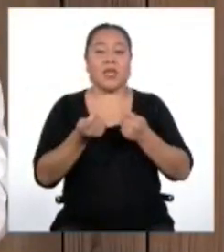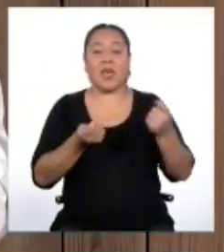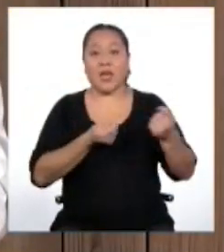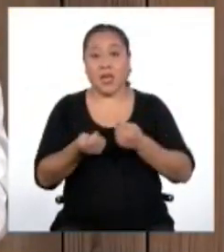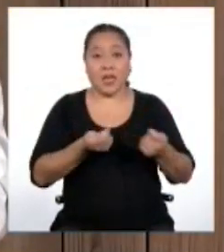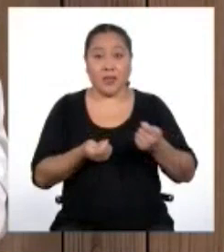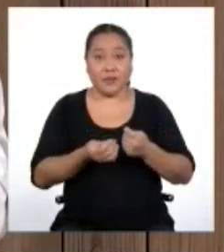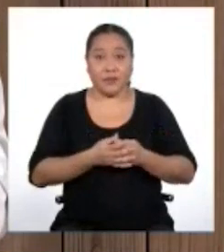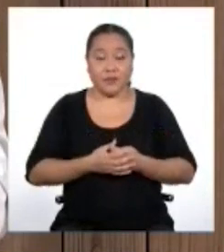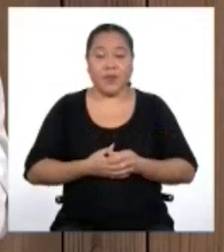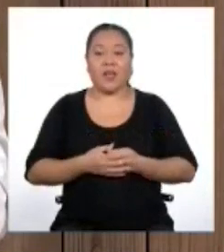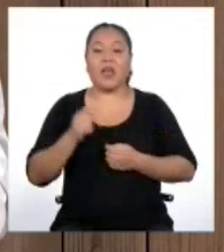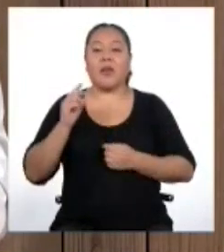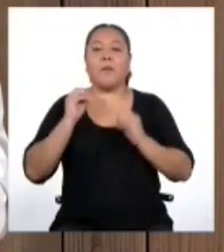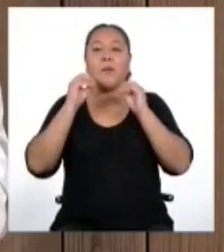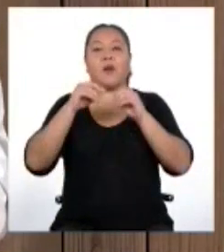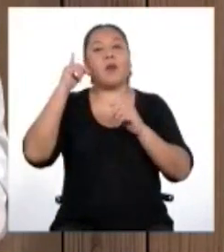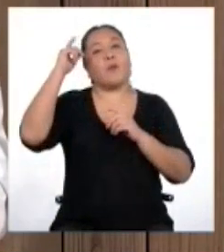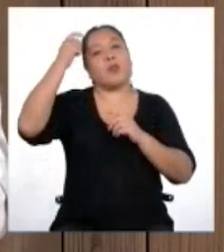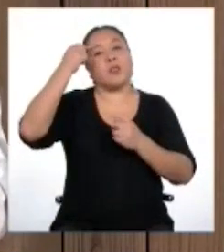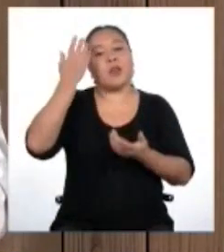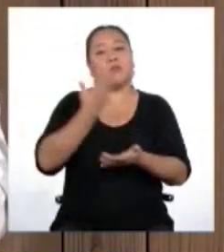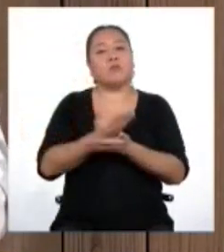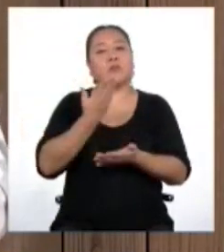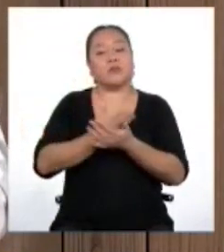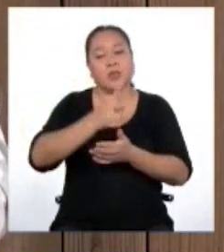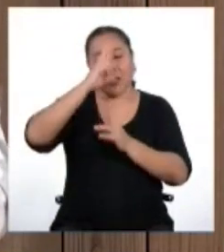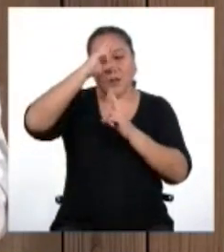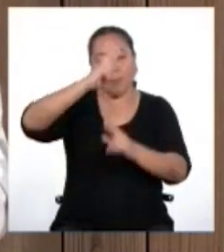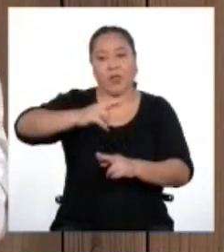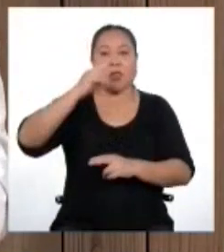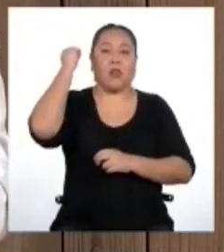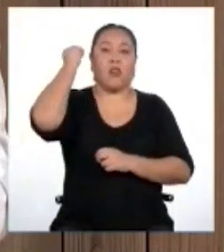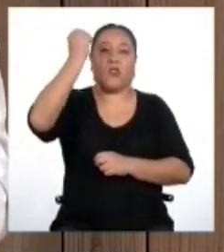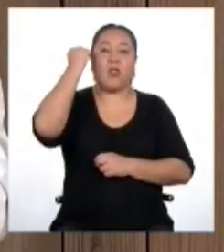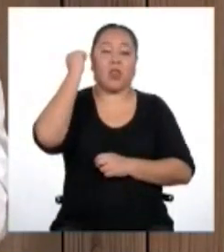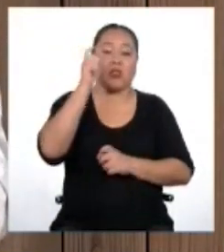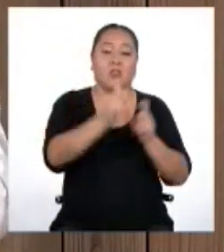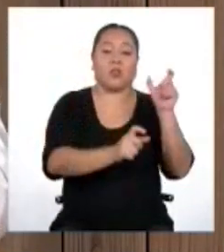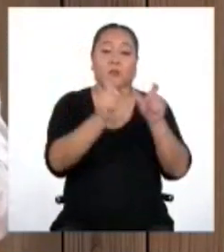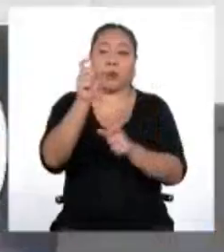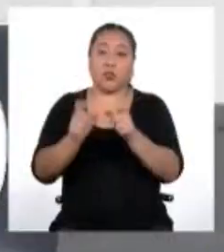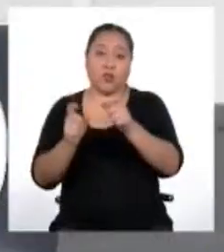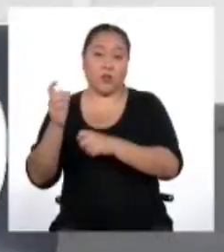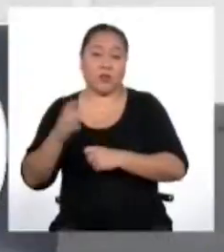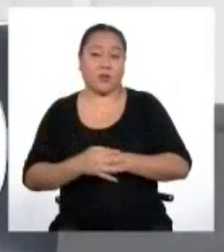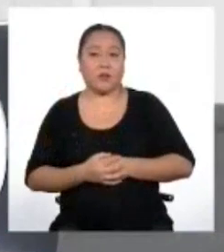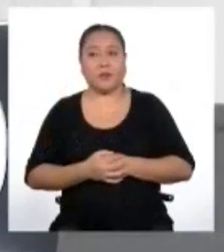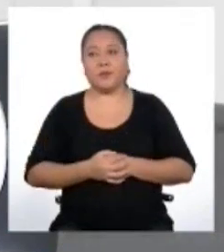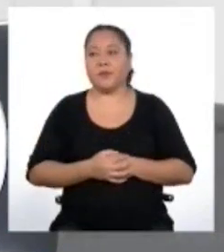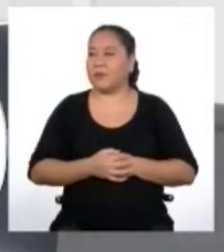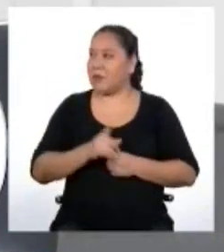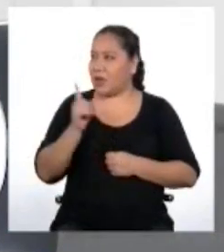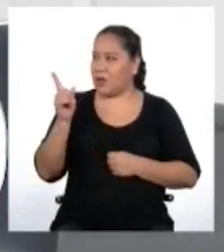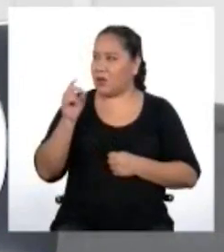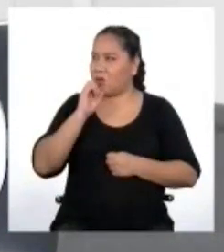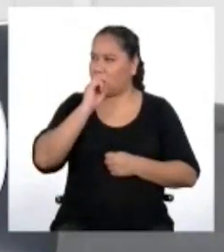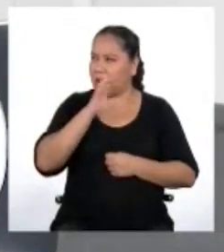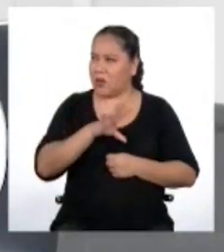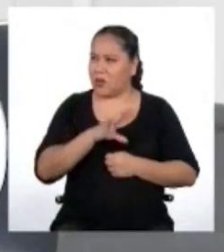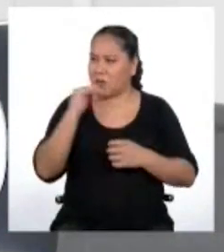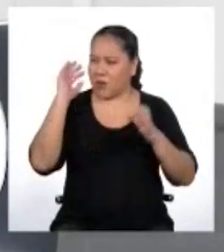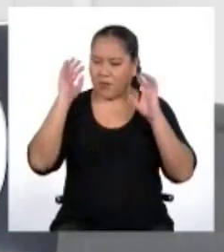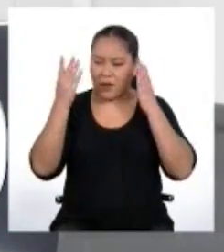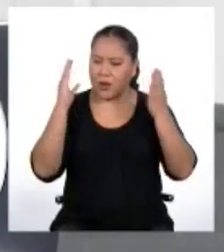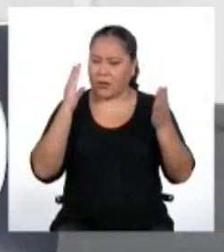las políticas para que se garantice los derechos ciudadanos de todas y todos. Eso que acaba de decir se